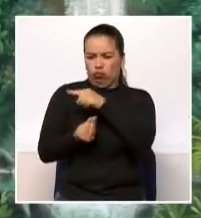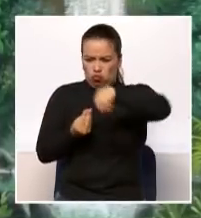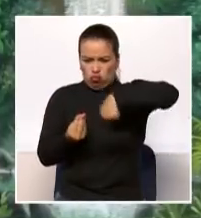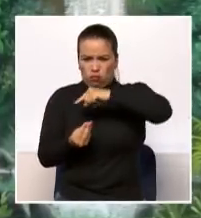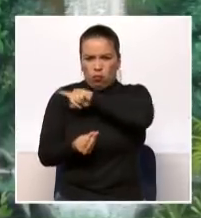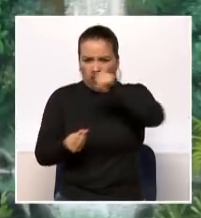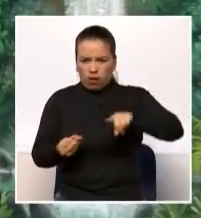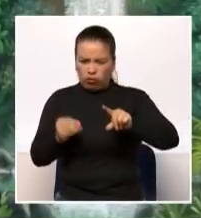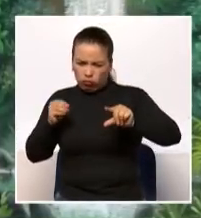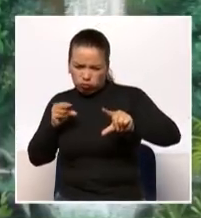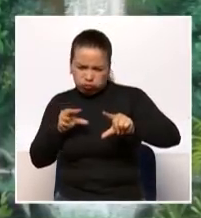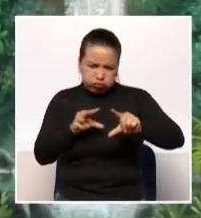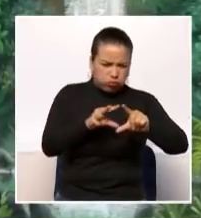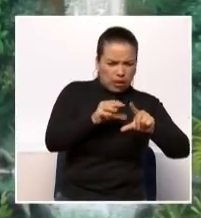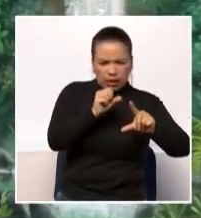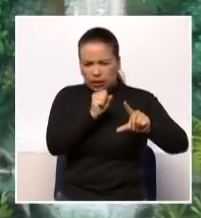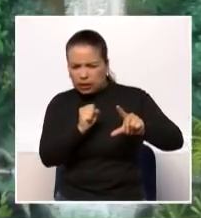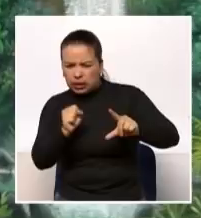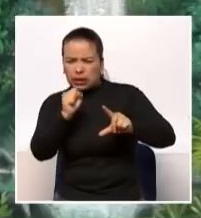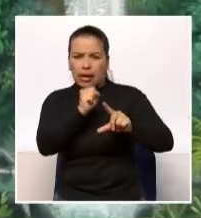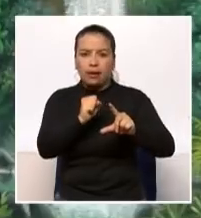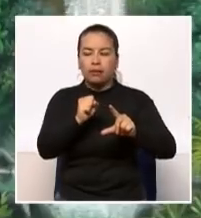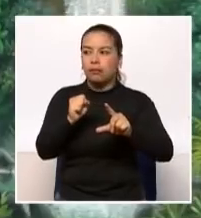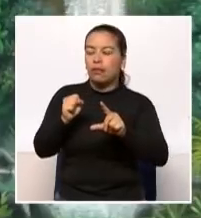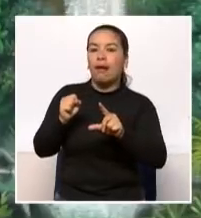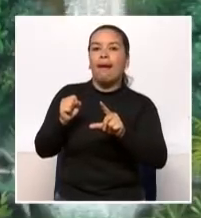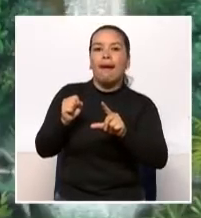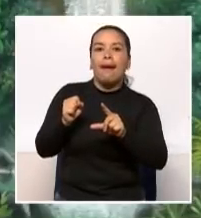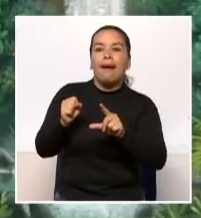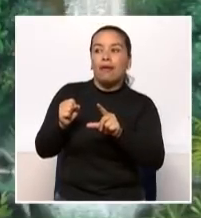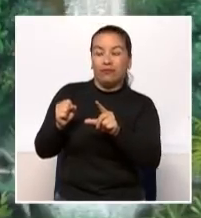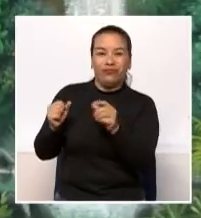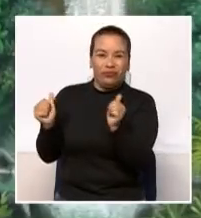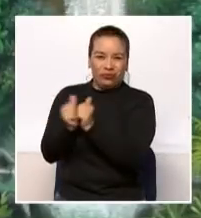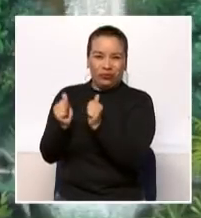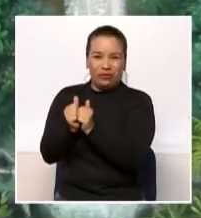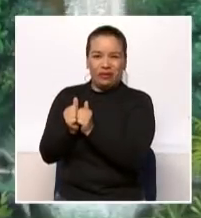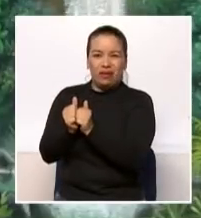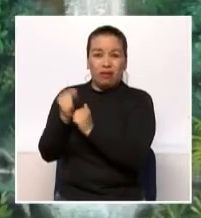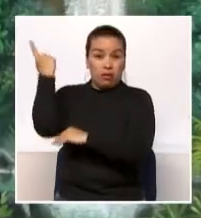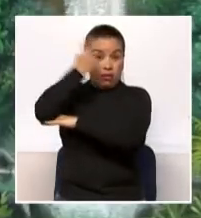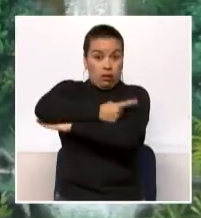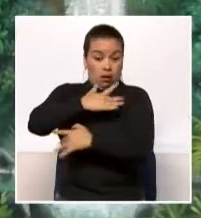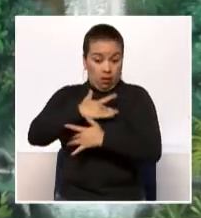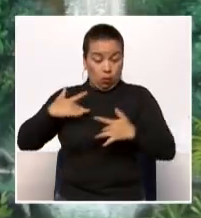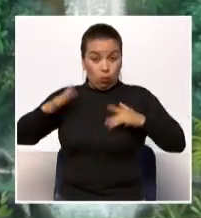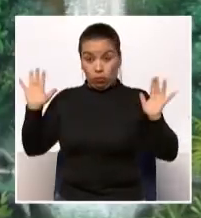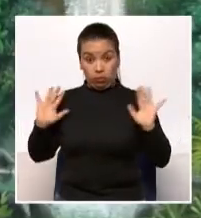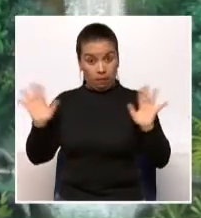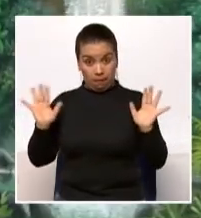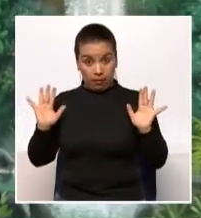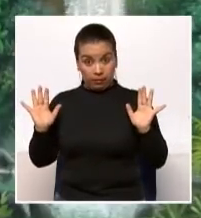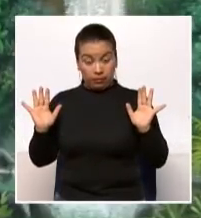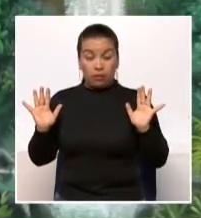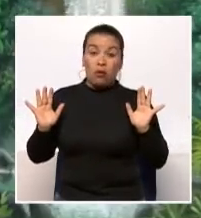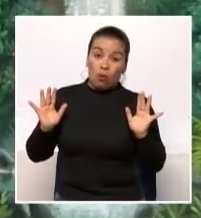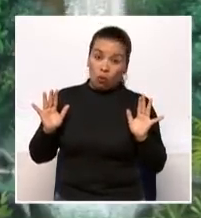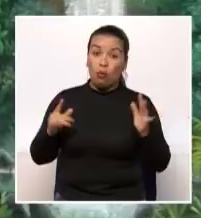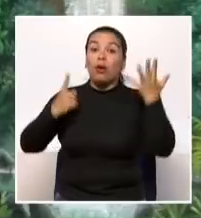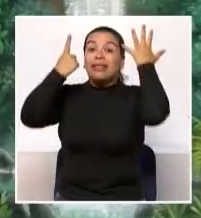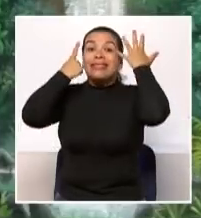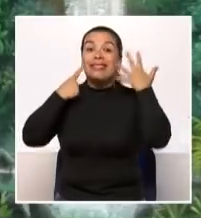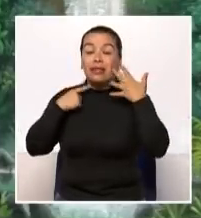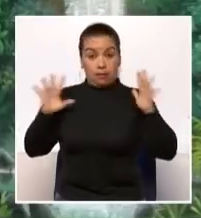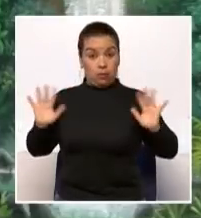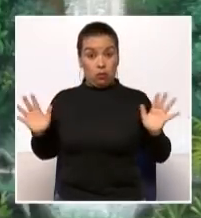radiólogos, nos acompañan a nosotros, no en el Día para tu Salud, no en el en el programa de los 6 días de limpieza